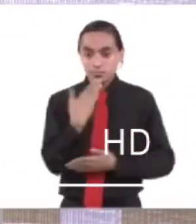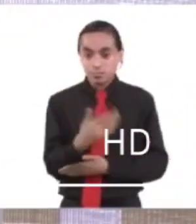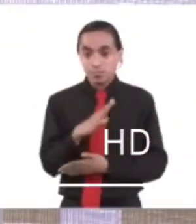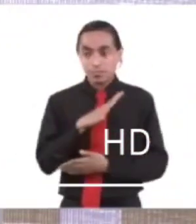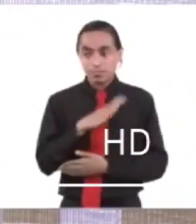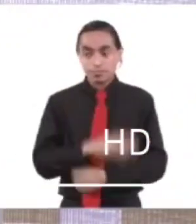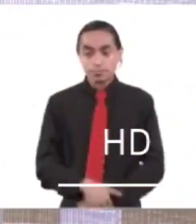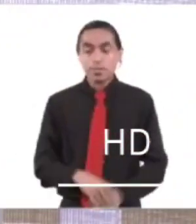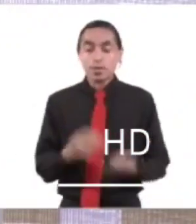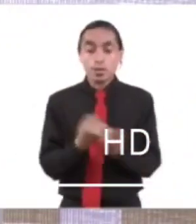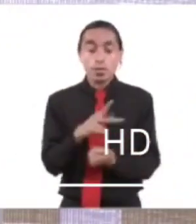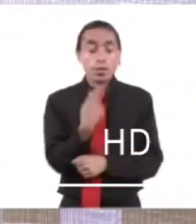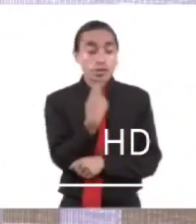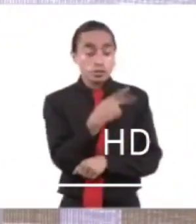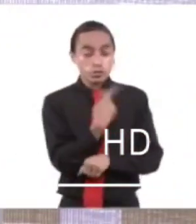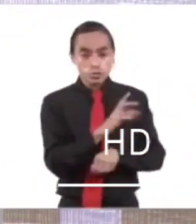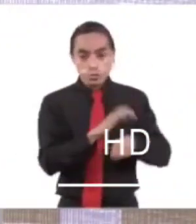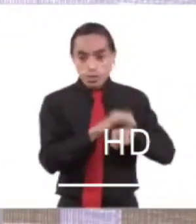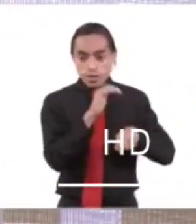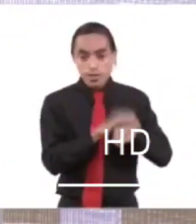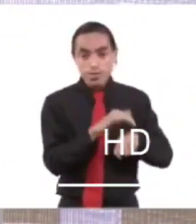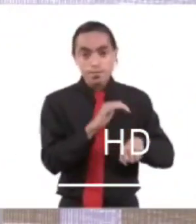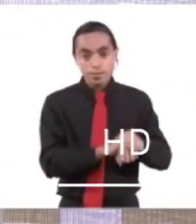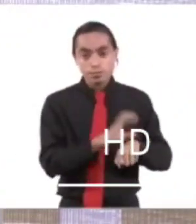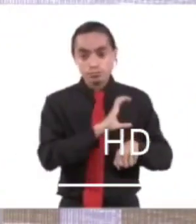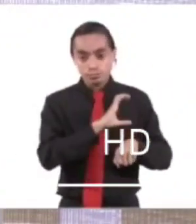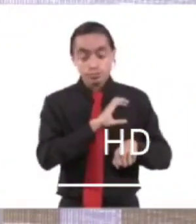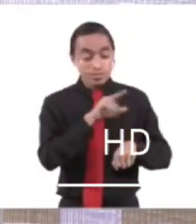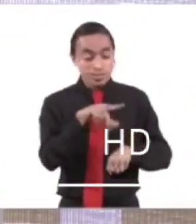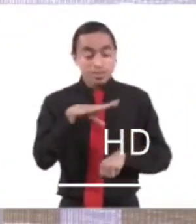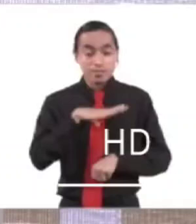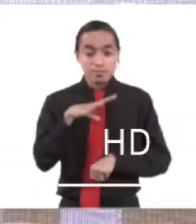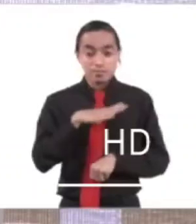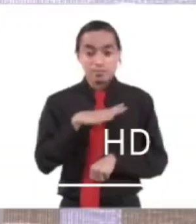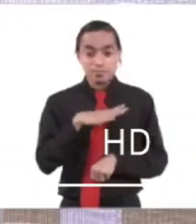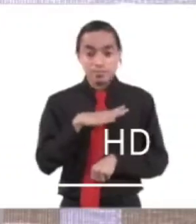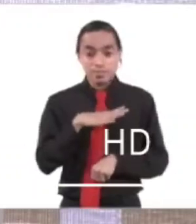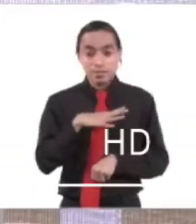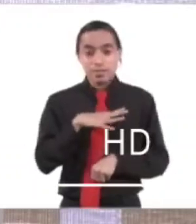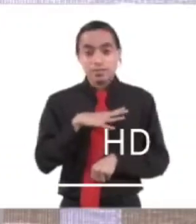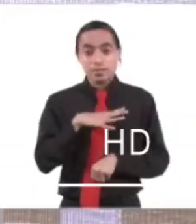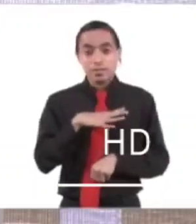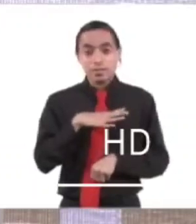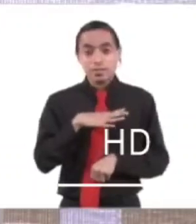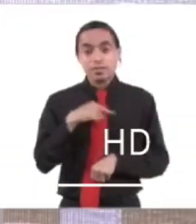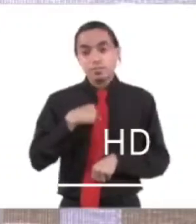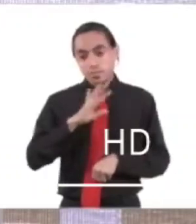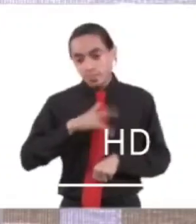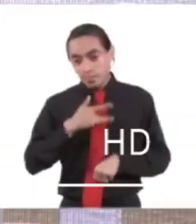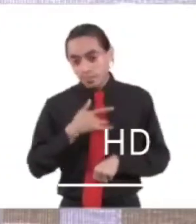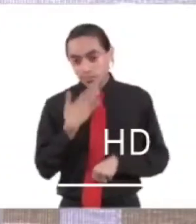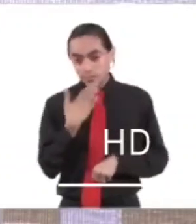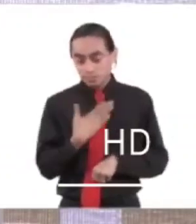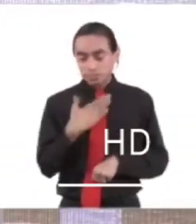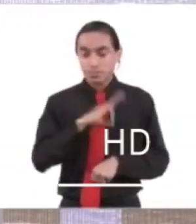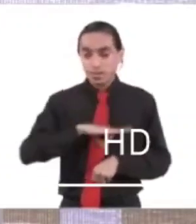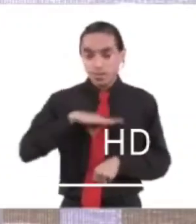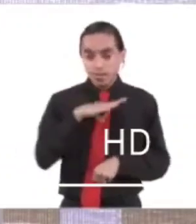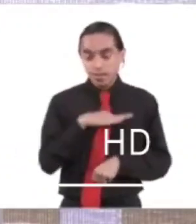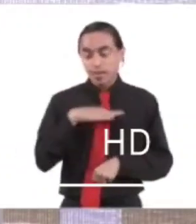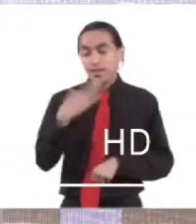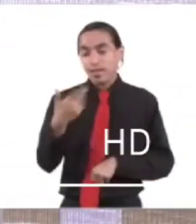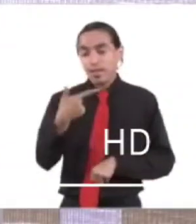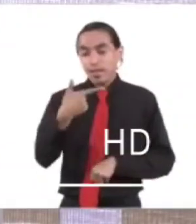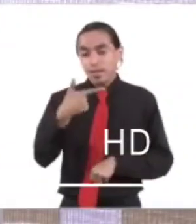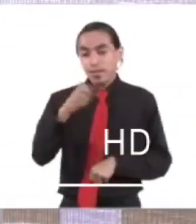además están los amigos de Carlos, quizás los amigos más queridos de Carlos. Esto también nos llena de regocijo. Muchas gracias,